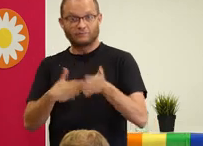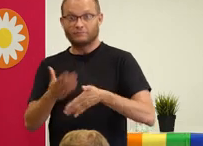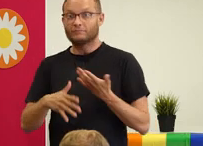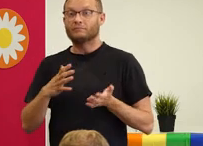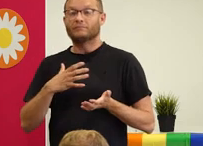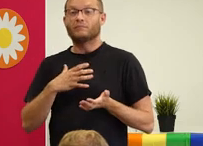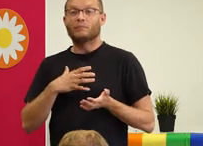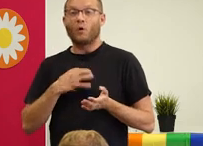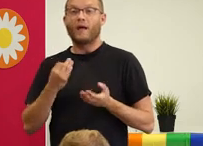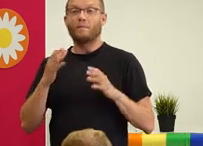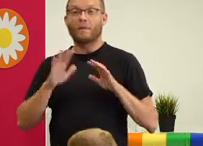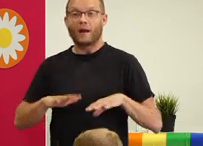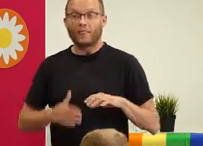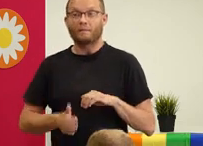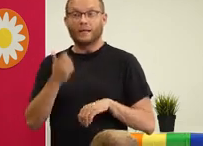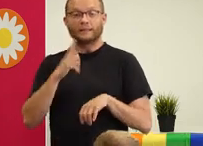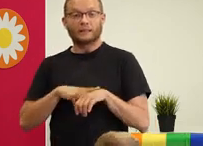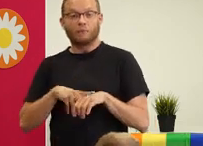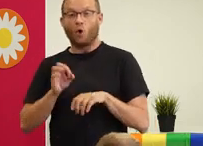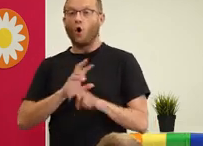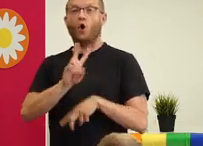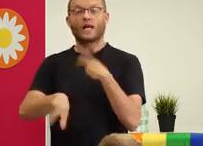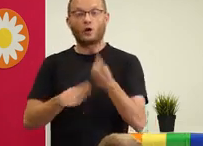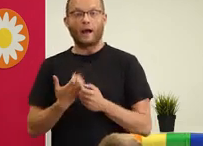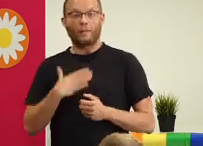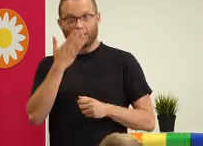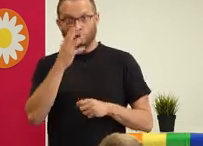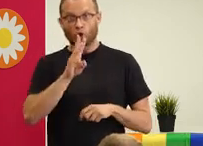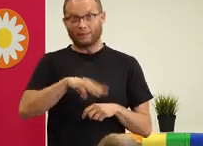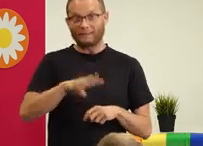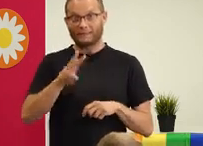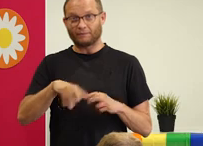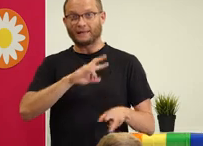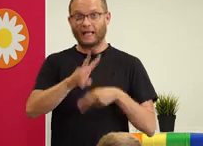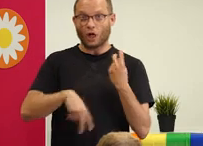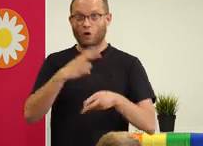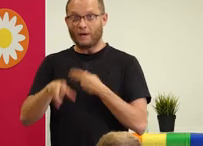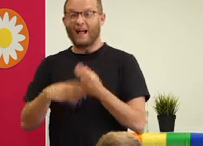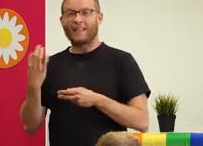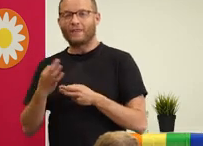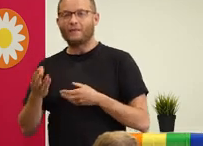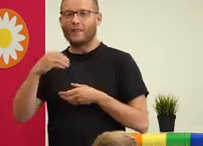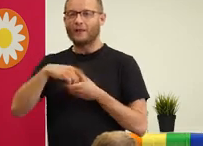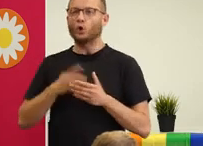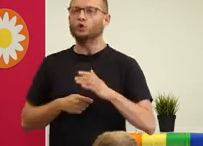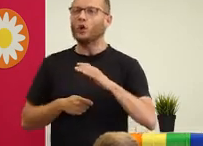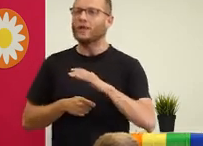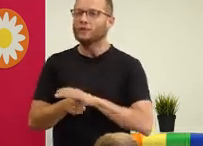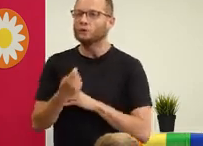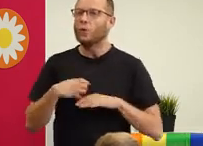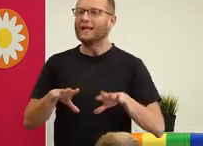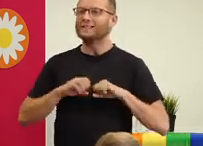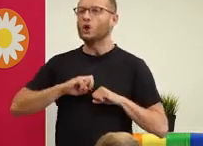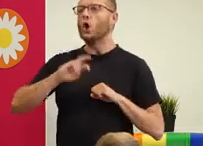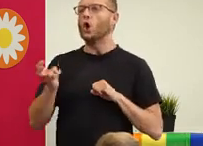Para poder permanecer o renovar ese permiso de 3 meses, tienen que tener una solicitud de asilo en